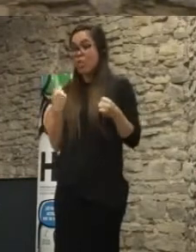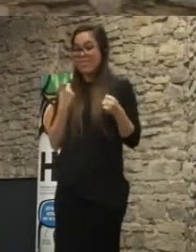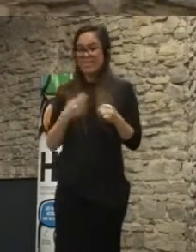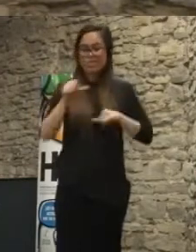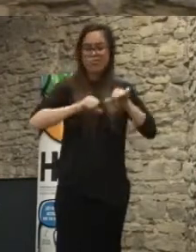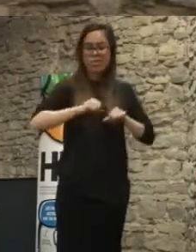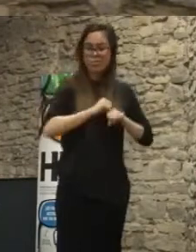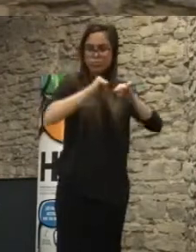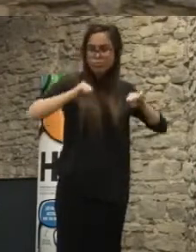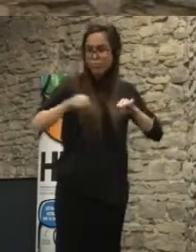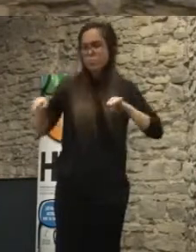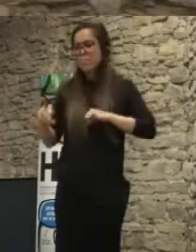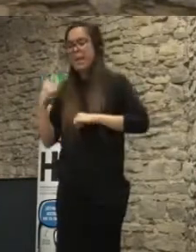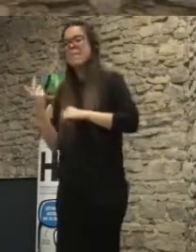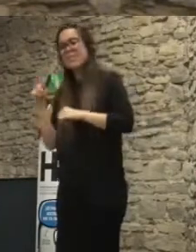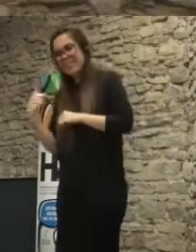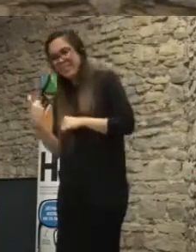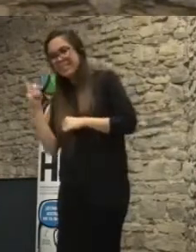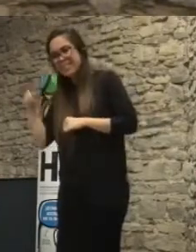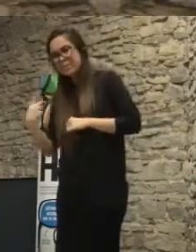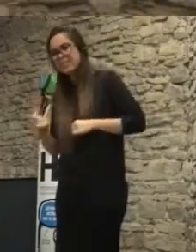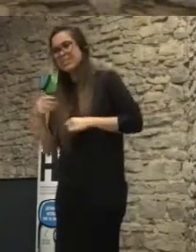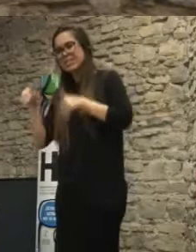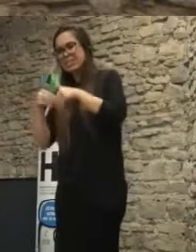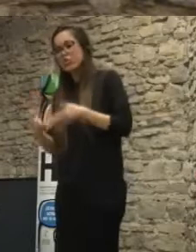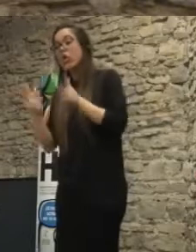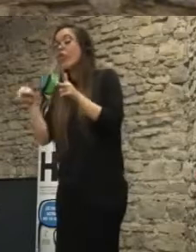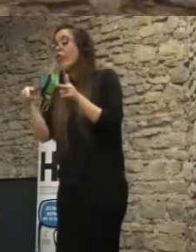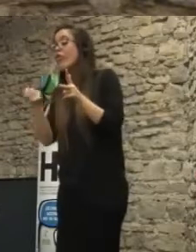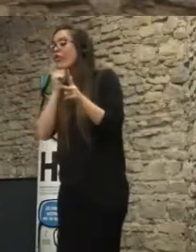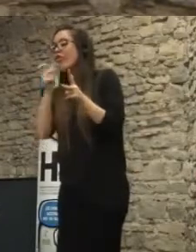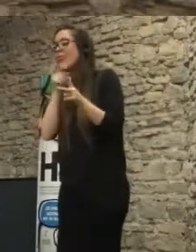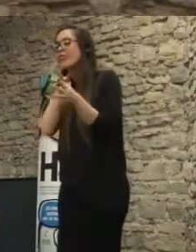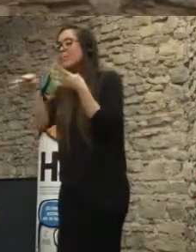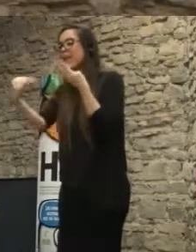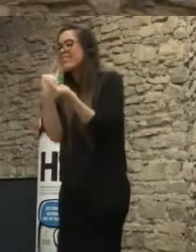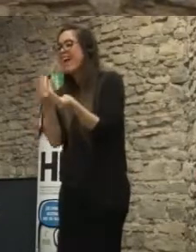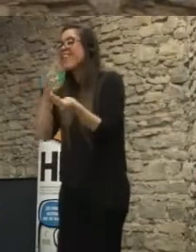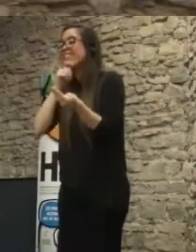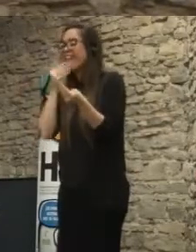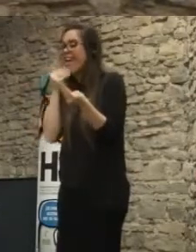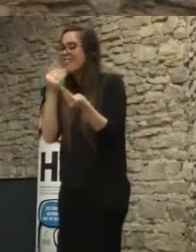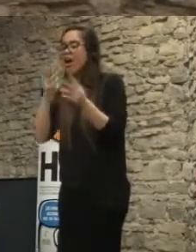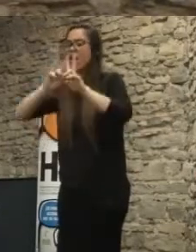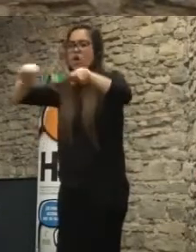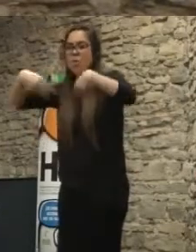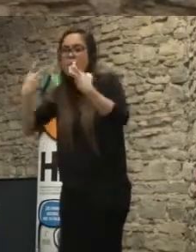fortalecimiento democrático asociativo, pues tiene que ver, pues, con transparencia, con renovación,